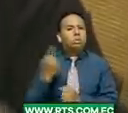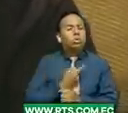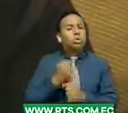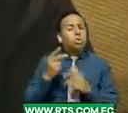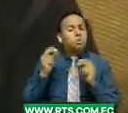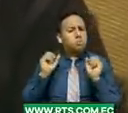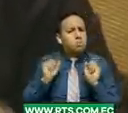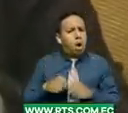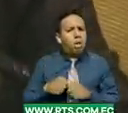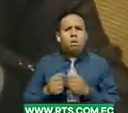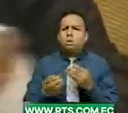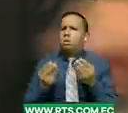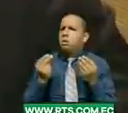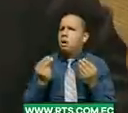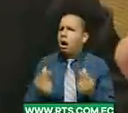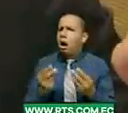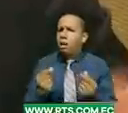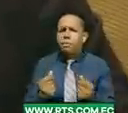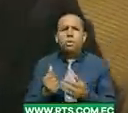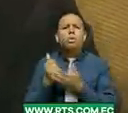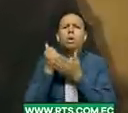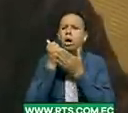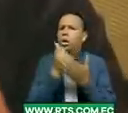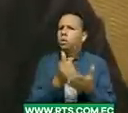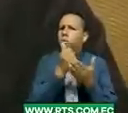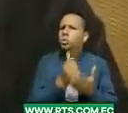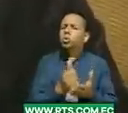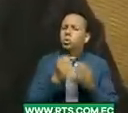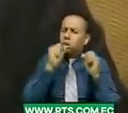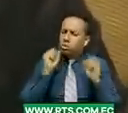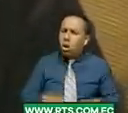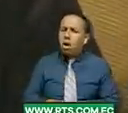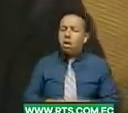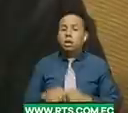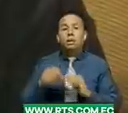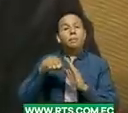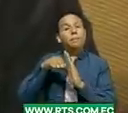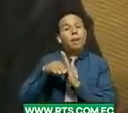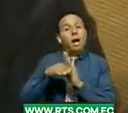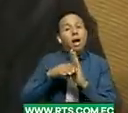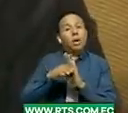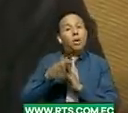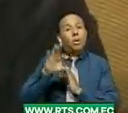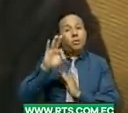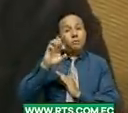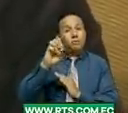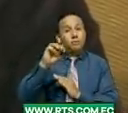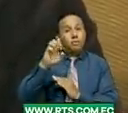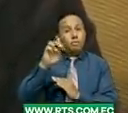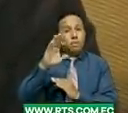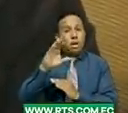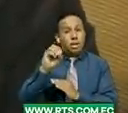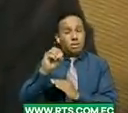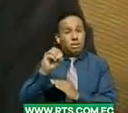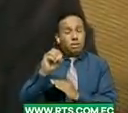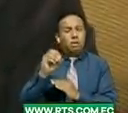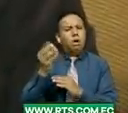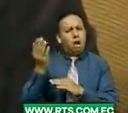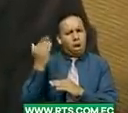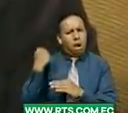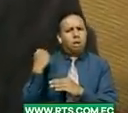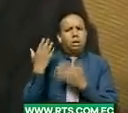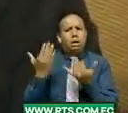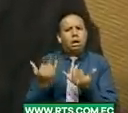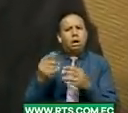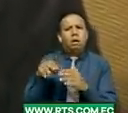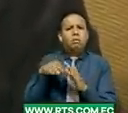sea útil, que llegue a la base de la pirámide, su banco de fomento, como siempre debió ser, y no como ha sido hasta ahora, que ha sido el